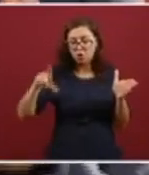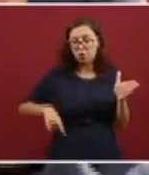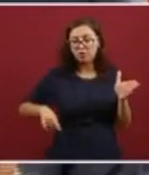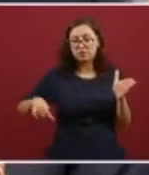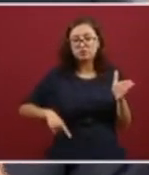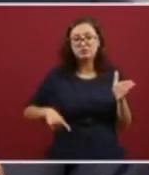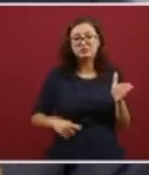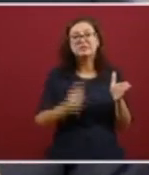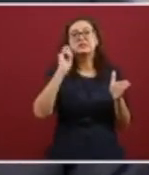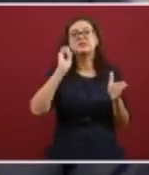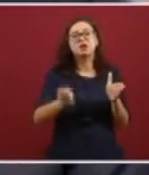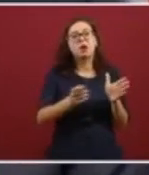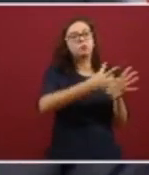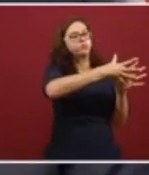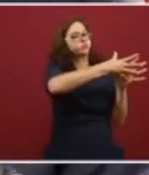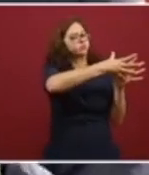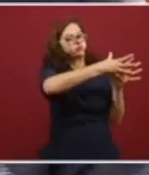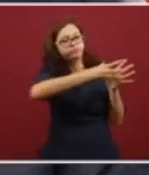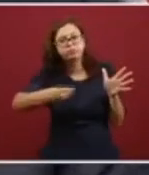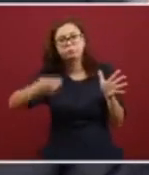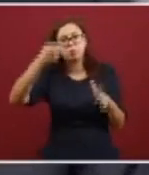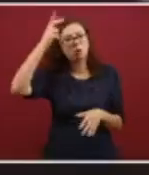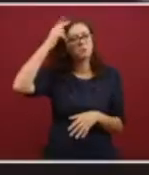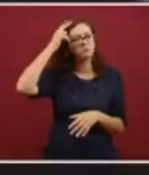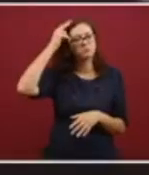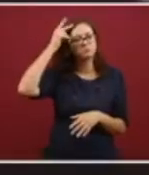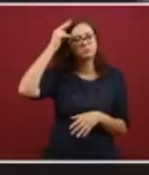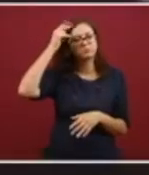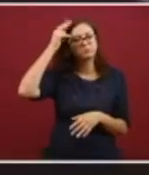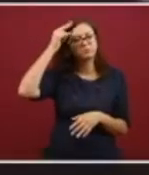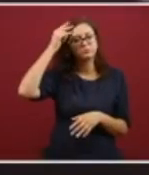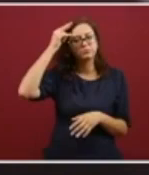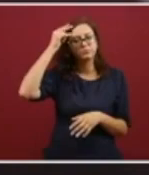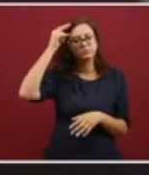de lo que fue el porfiriato.